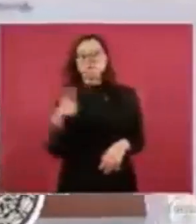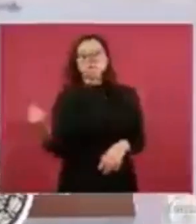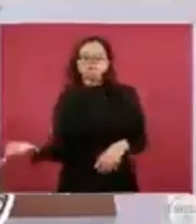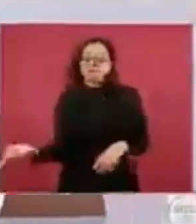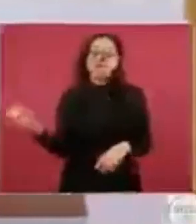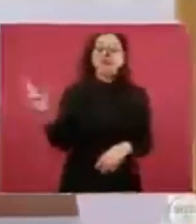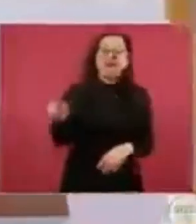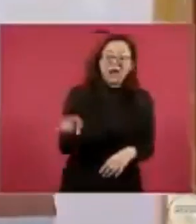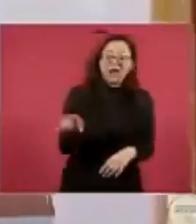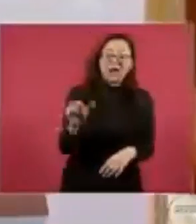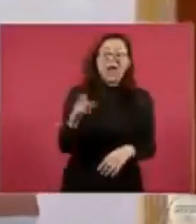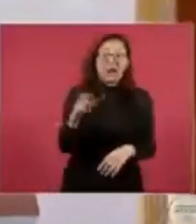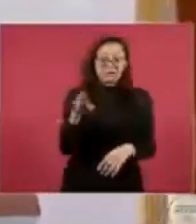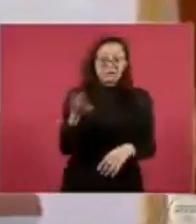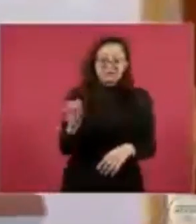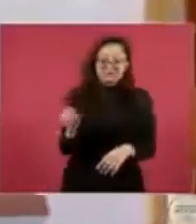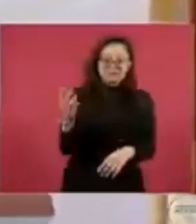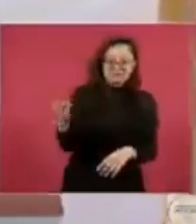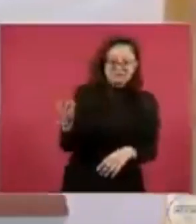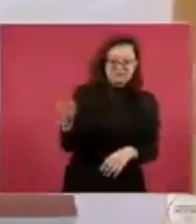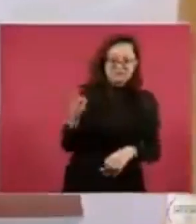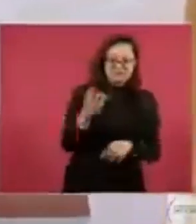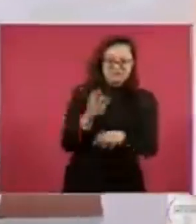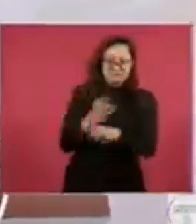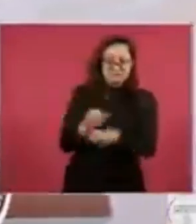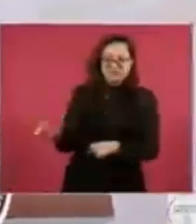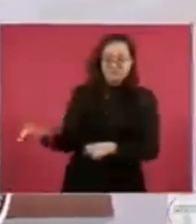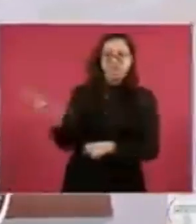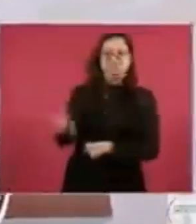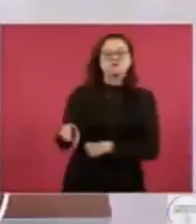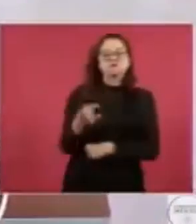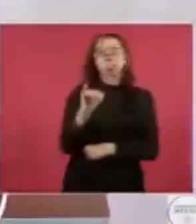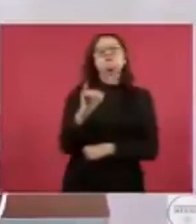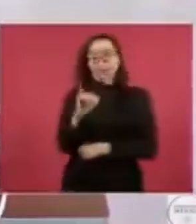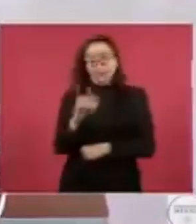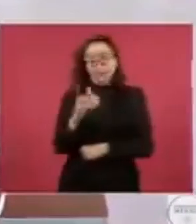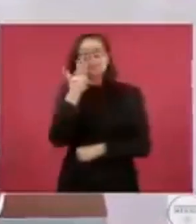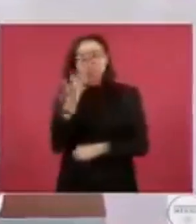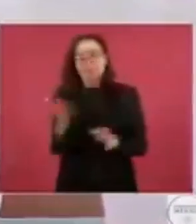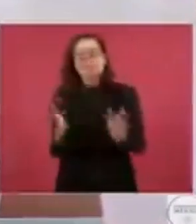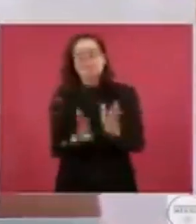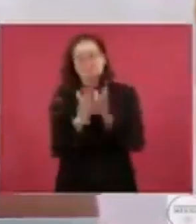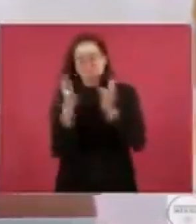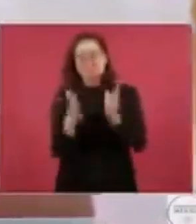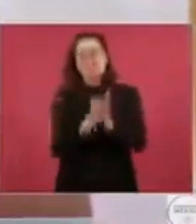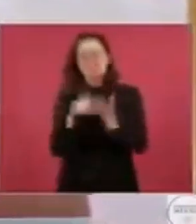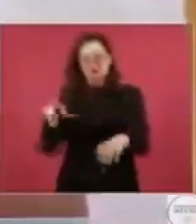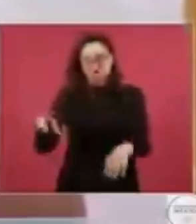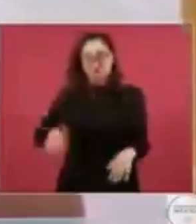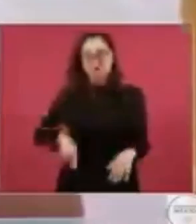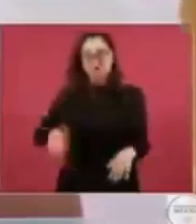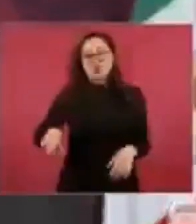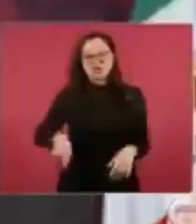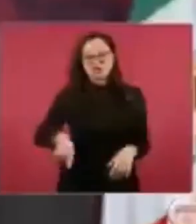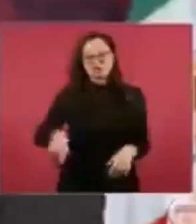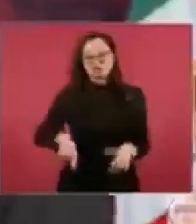él va a a participar en